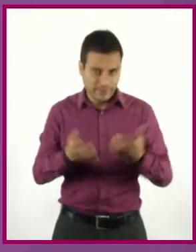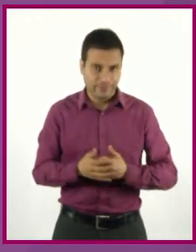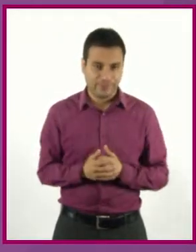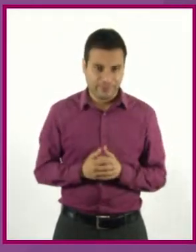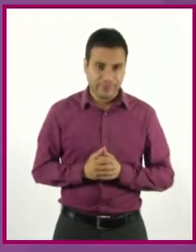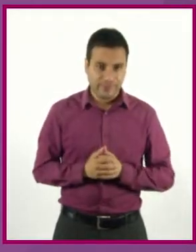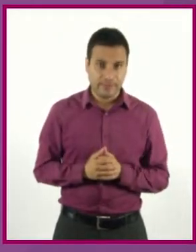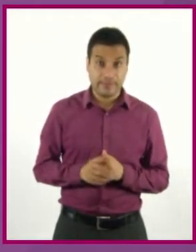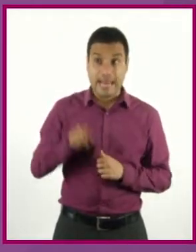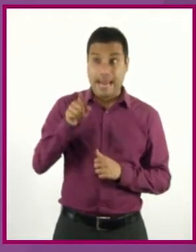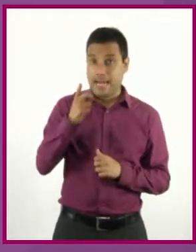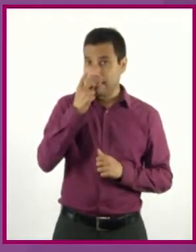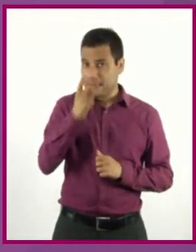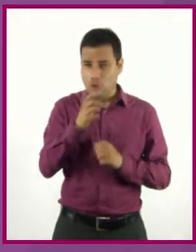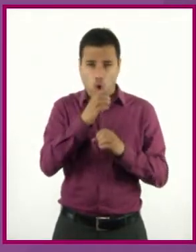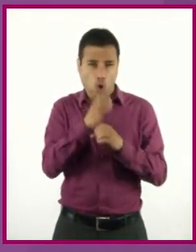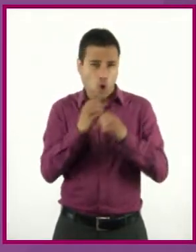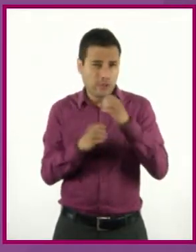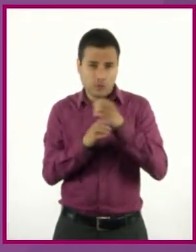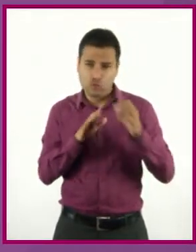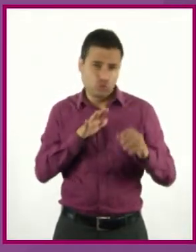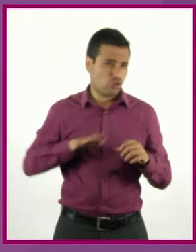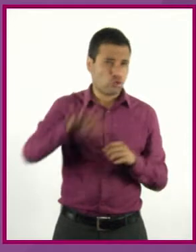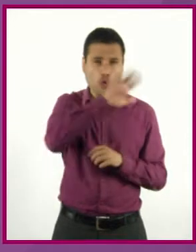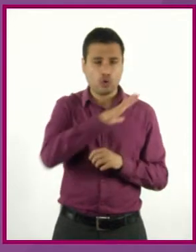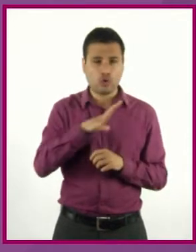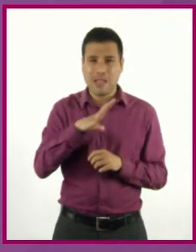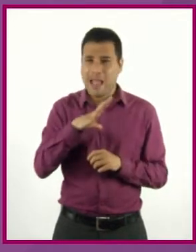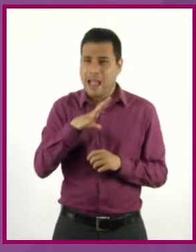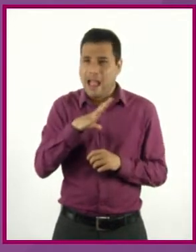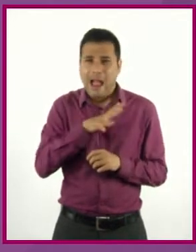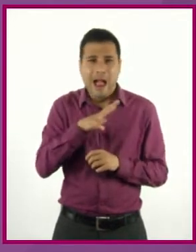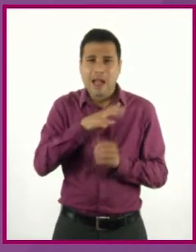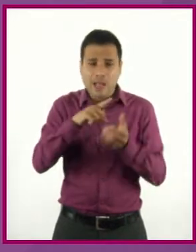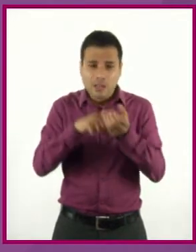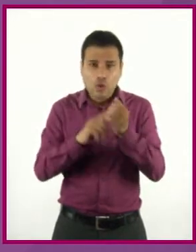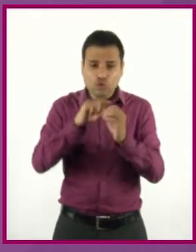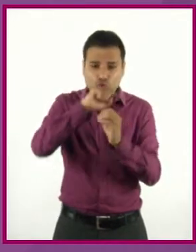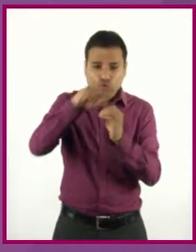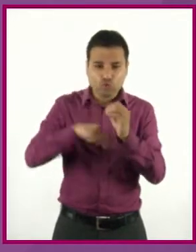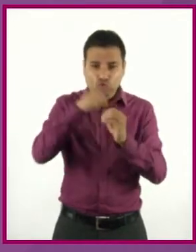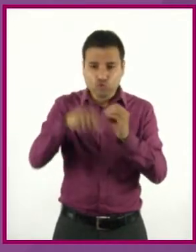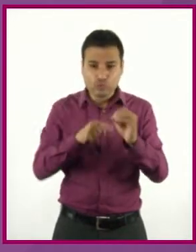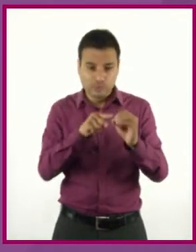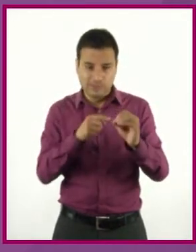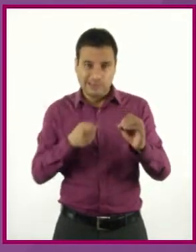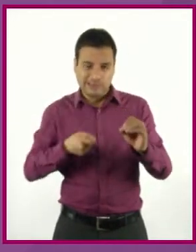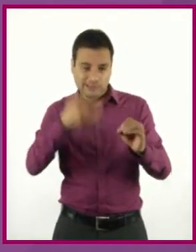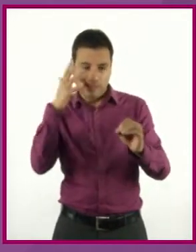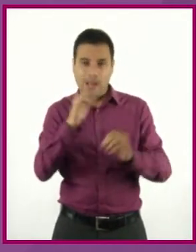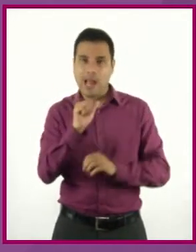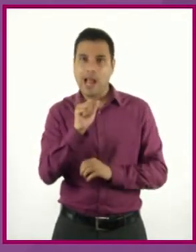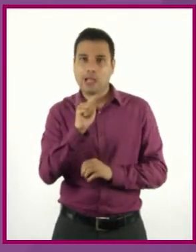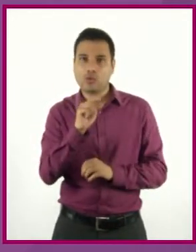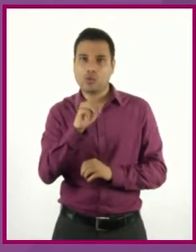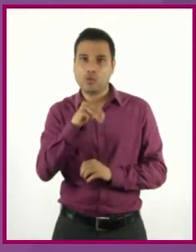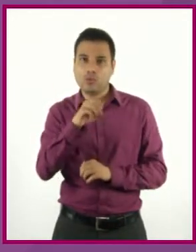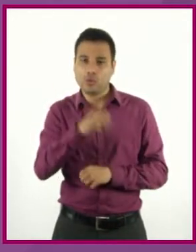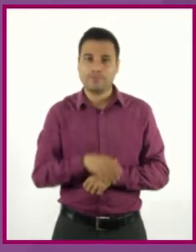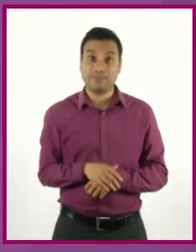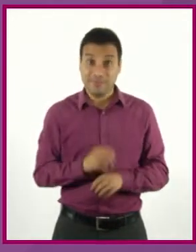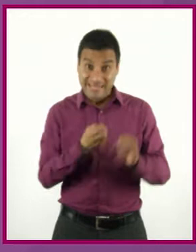Con la hipótesis de que la materia estaba constituida por objetos indivisibles, que llamó átomos, encontró que